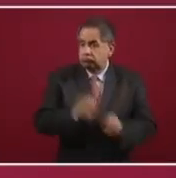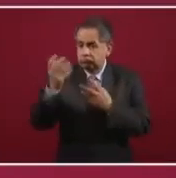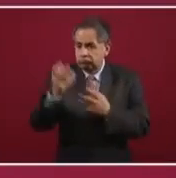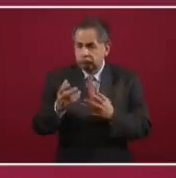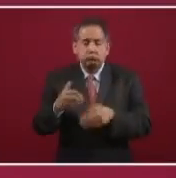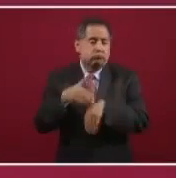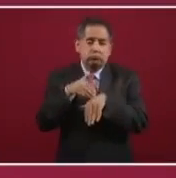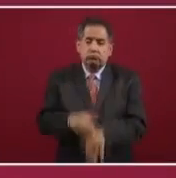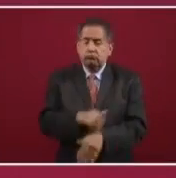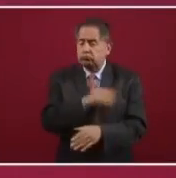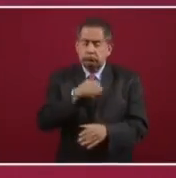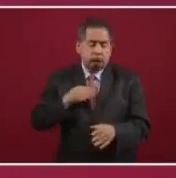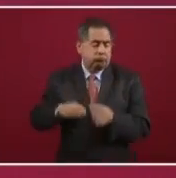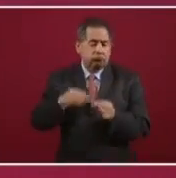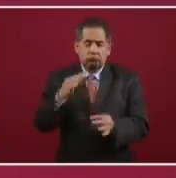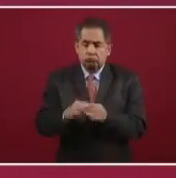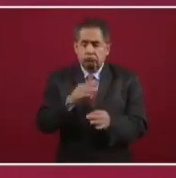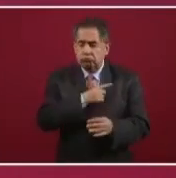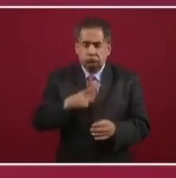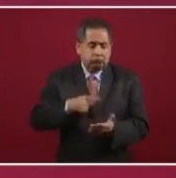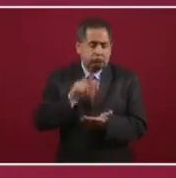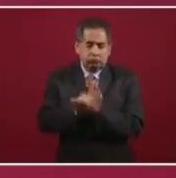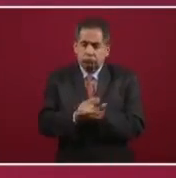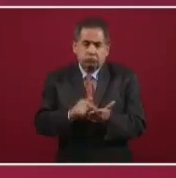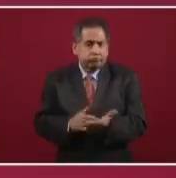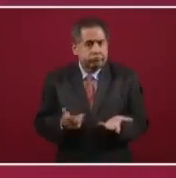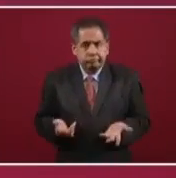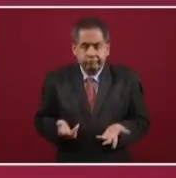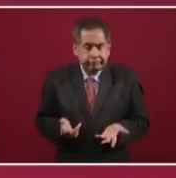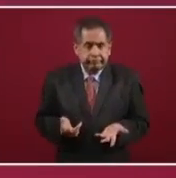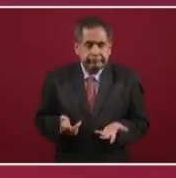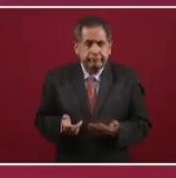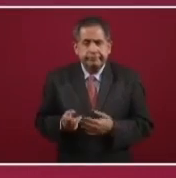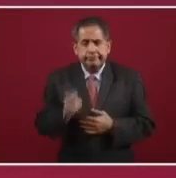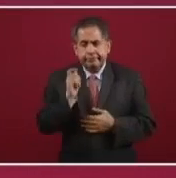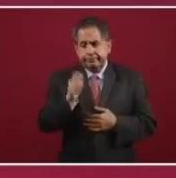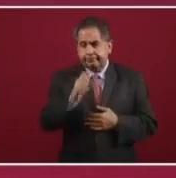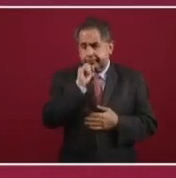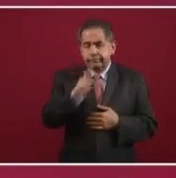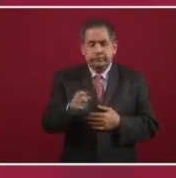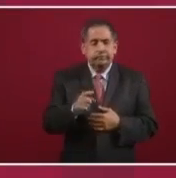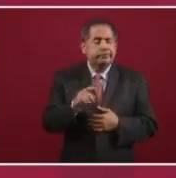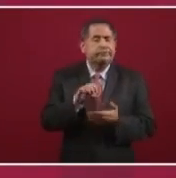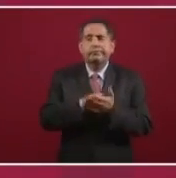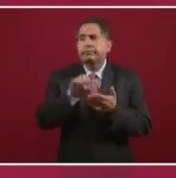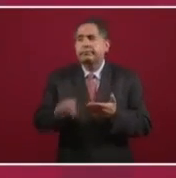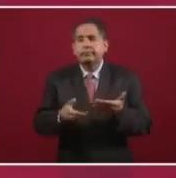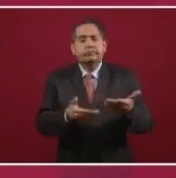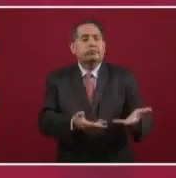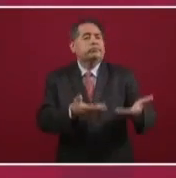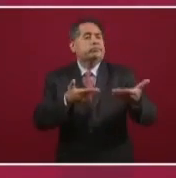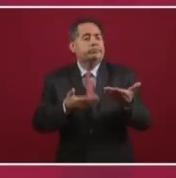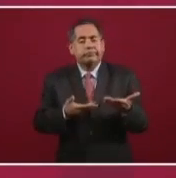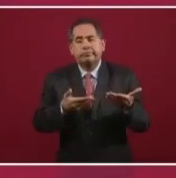aplique. Es como cuando me presentan